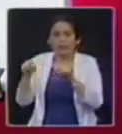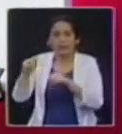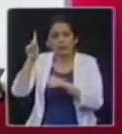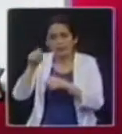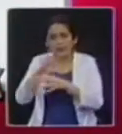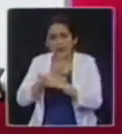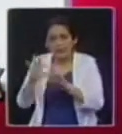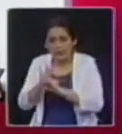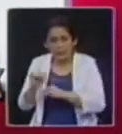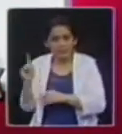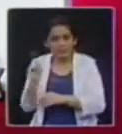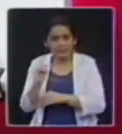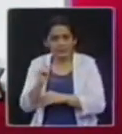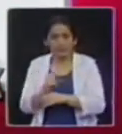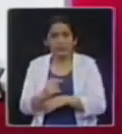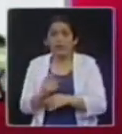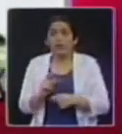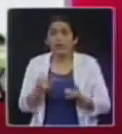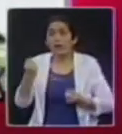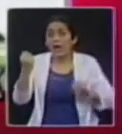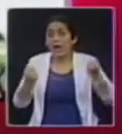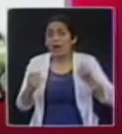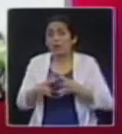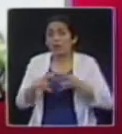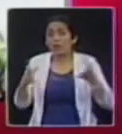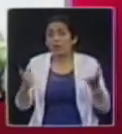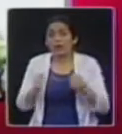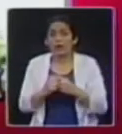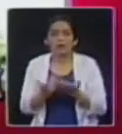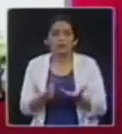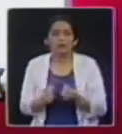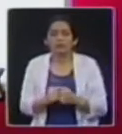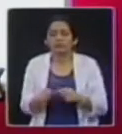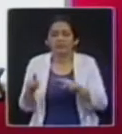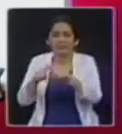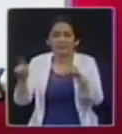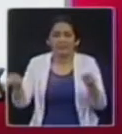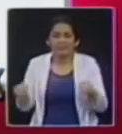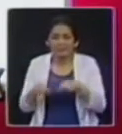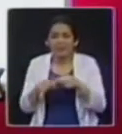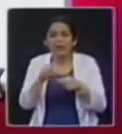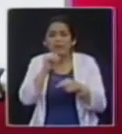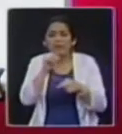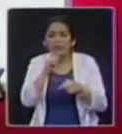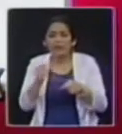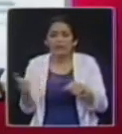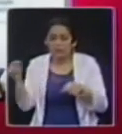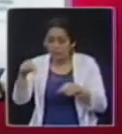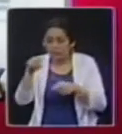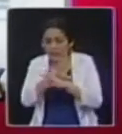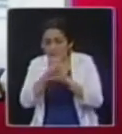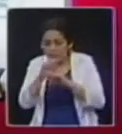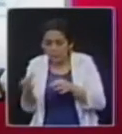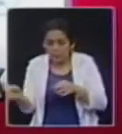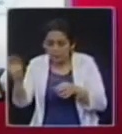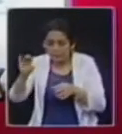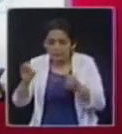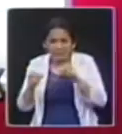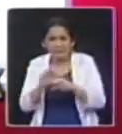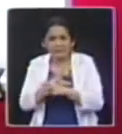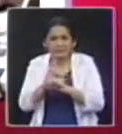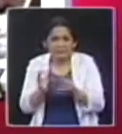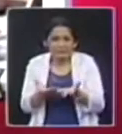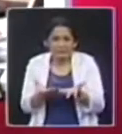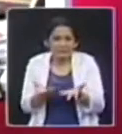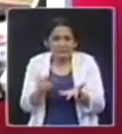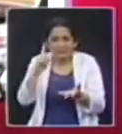de batería es por falta de mantenimiento. Ustedes saben que un tráiler o un carro pesado, lo único que cambia es de